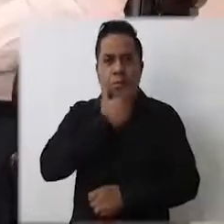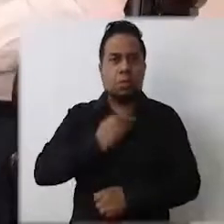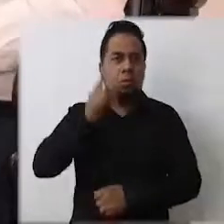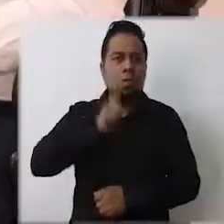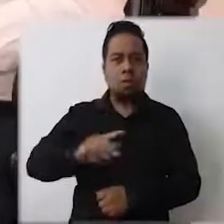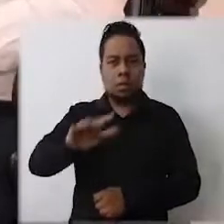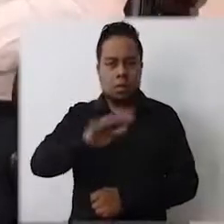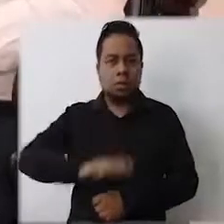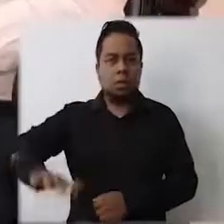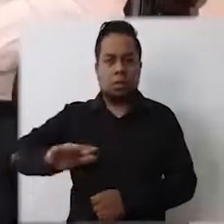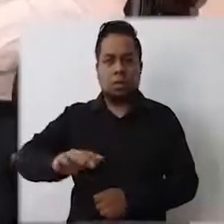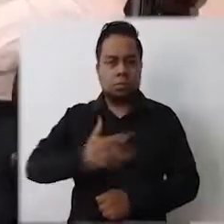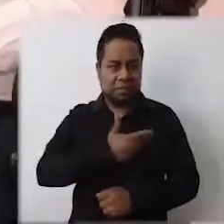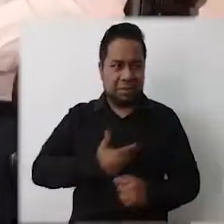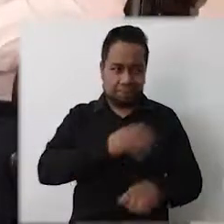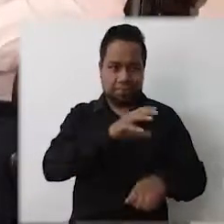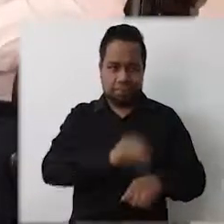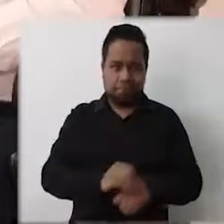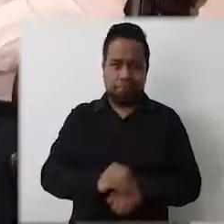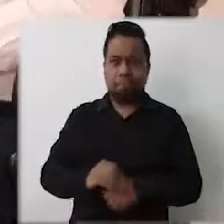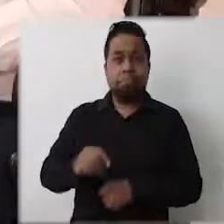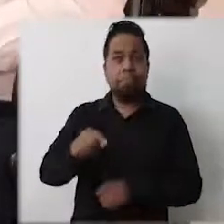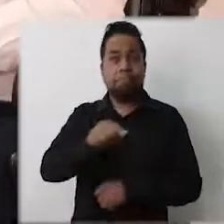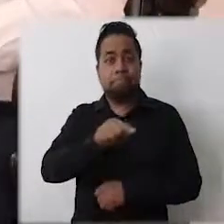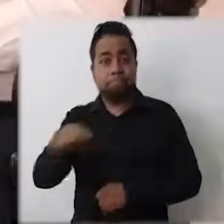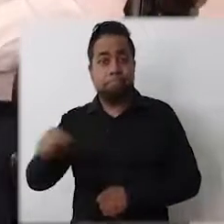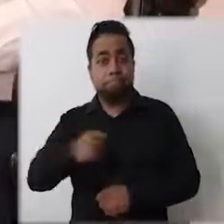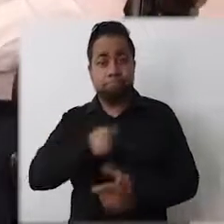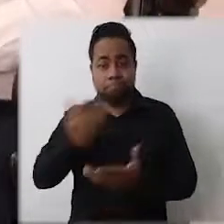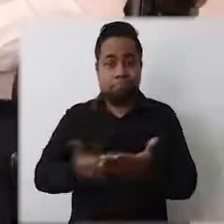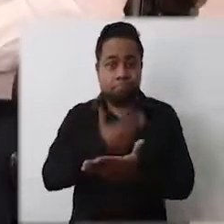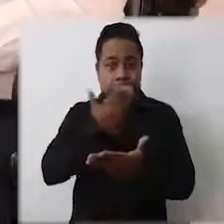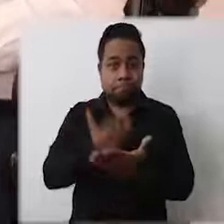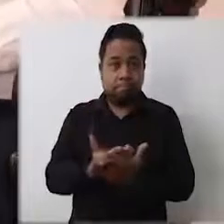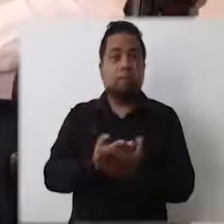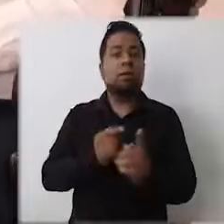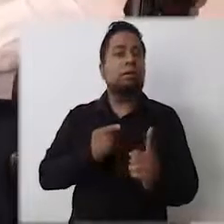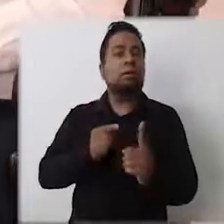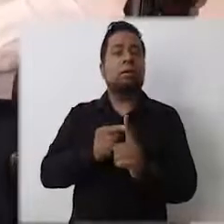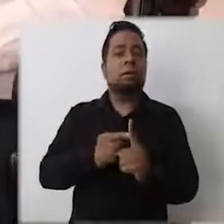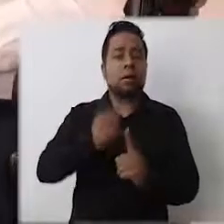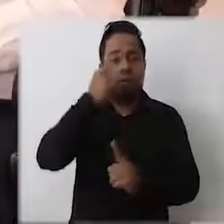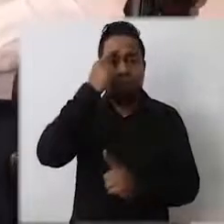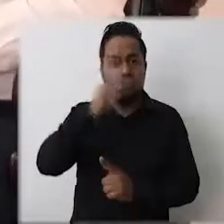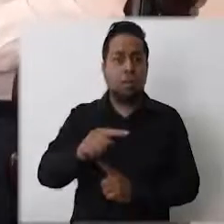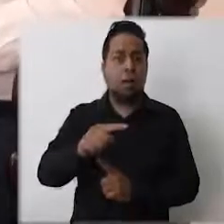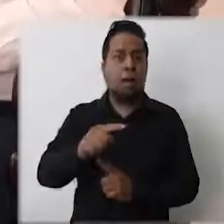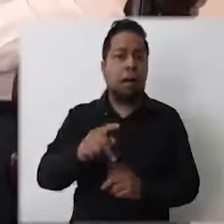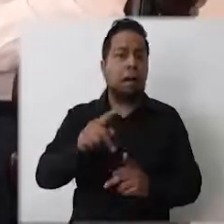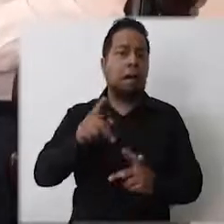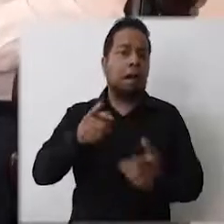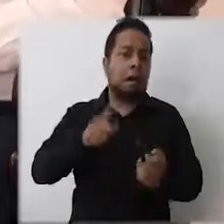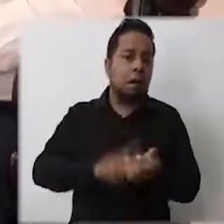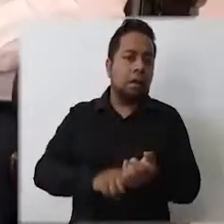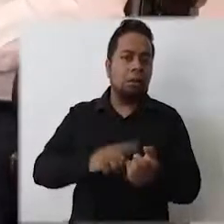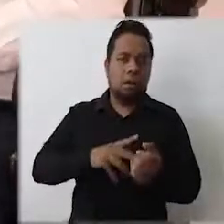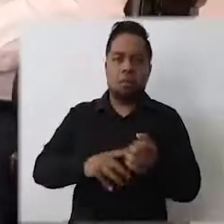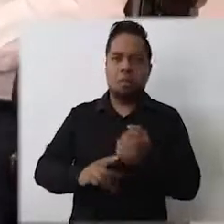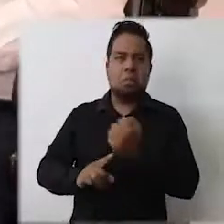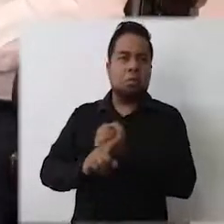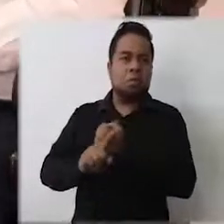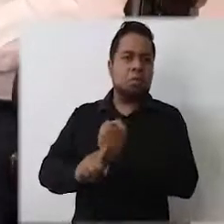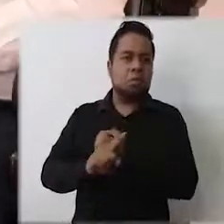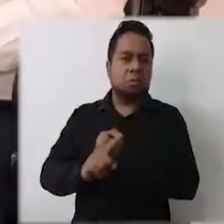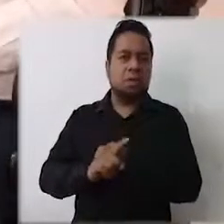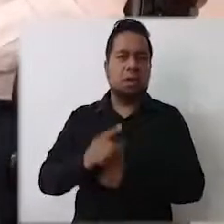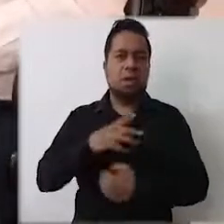concordante con la dinámica interna del actual órgano de gobierno municipal. Por ello, en abono y en aras